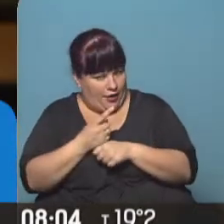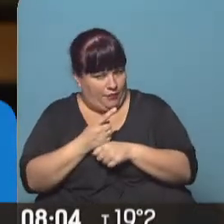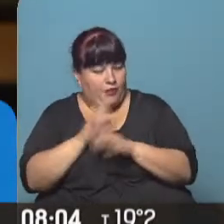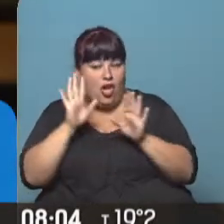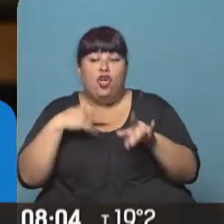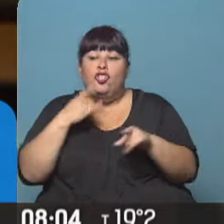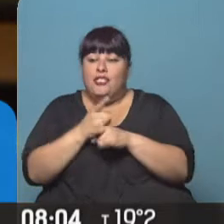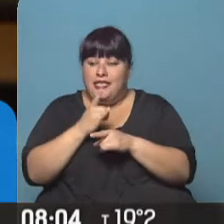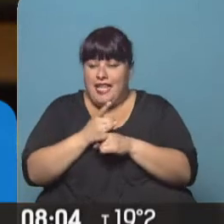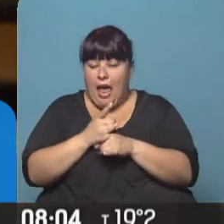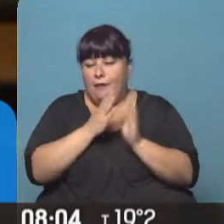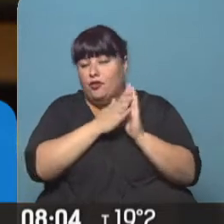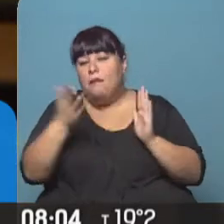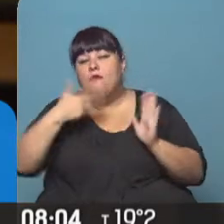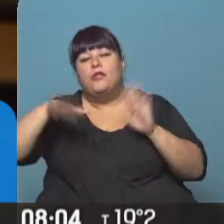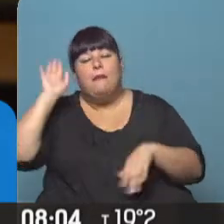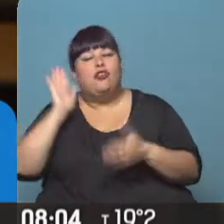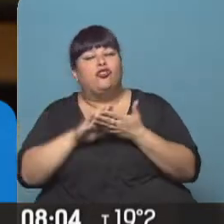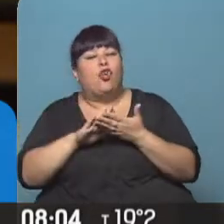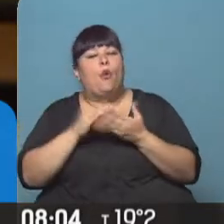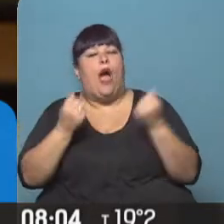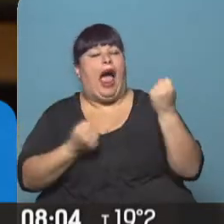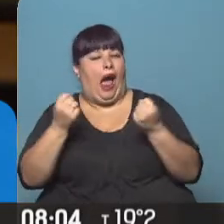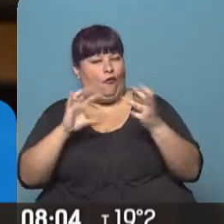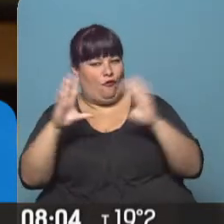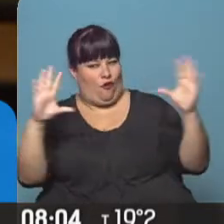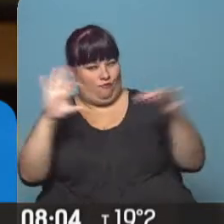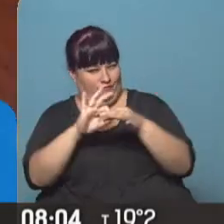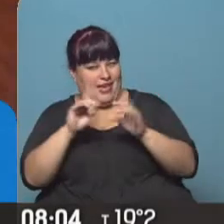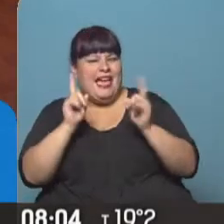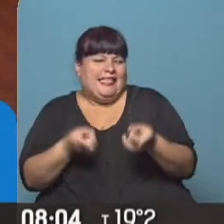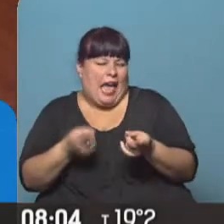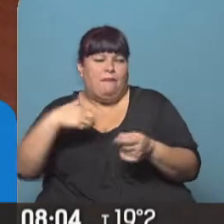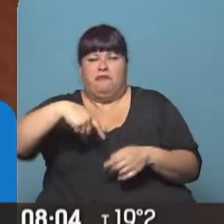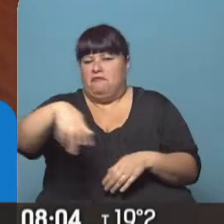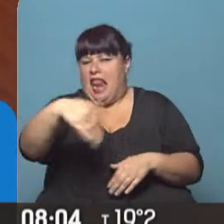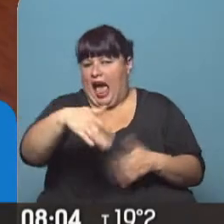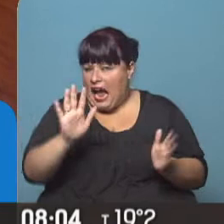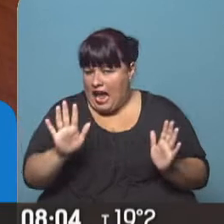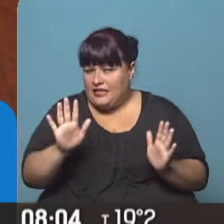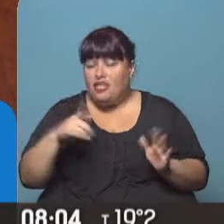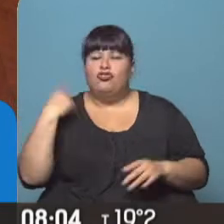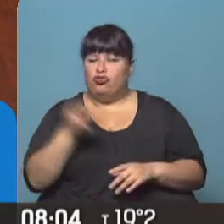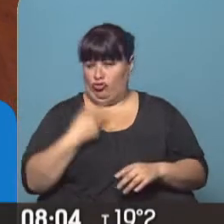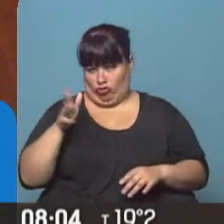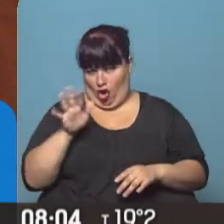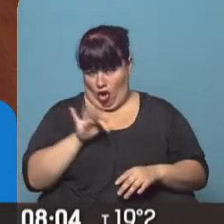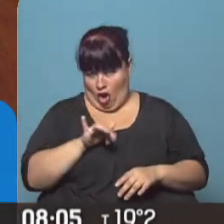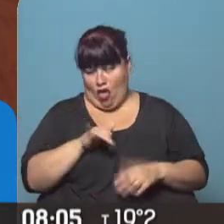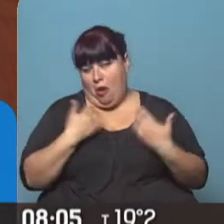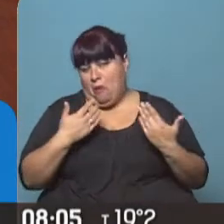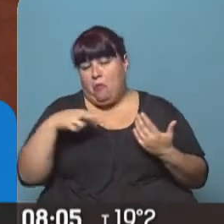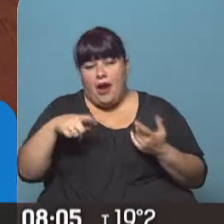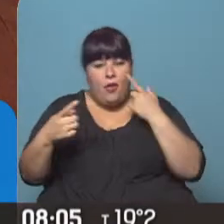siempre, a mí la analogía que más me gusta es la de manejar un auto, la de conducir. También la de andar por la calle, que es algo que hacemos y que lo podemos